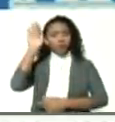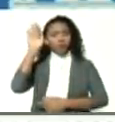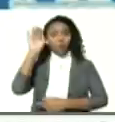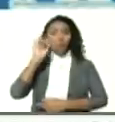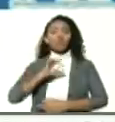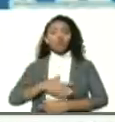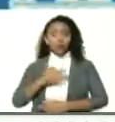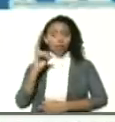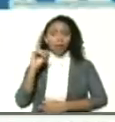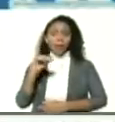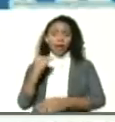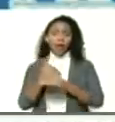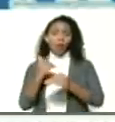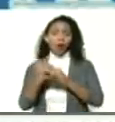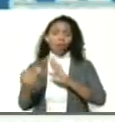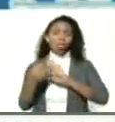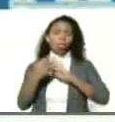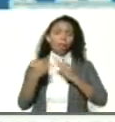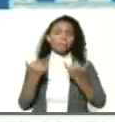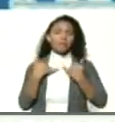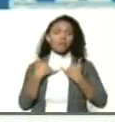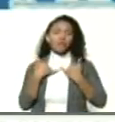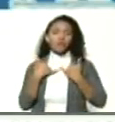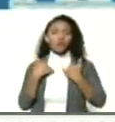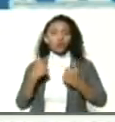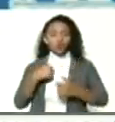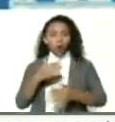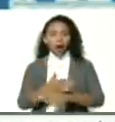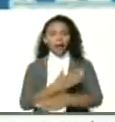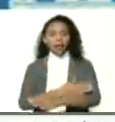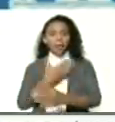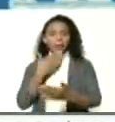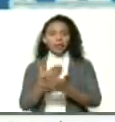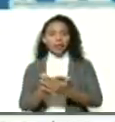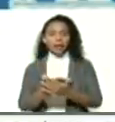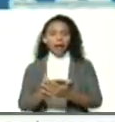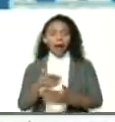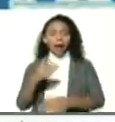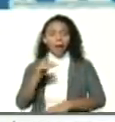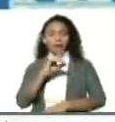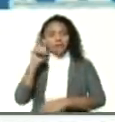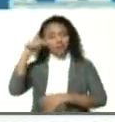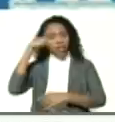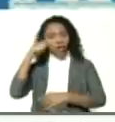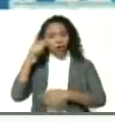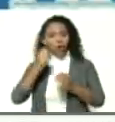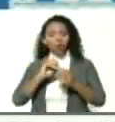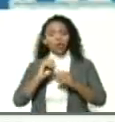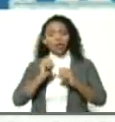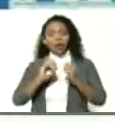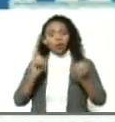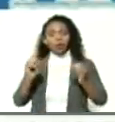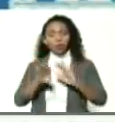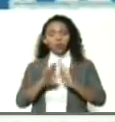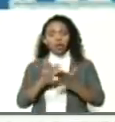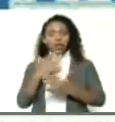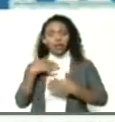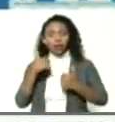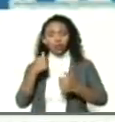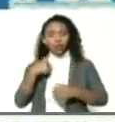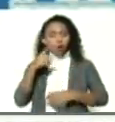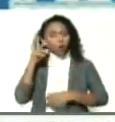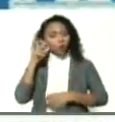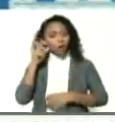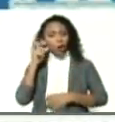también perjudicial para ellos mismos. Yo antes de pedir el video del director de la Organización Mundial de la Salud, quisiera que escucháramos